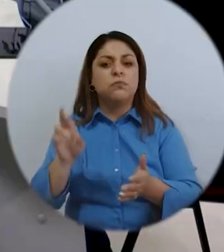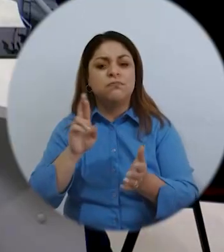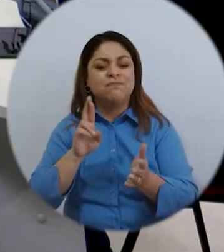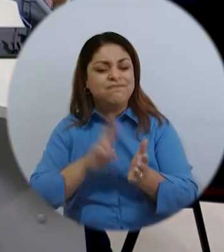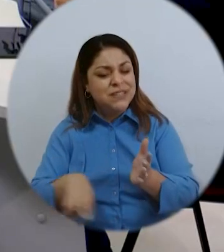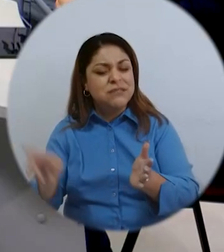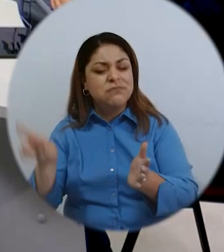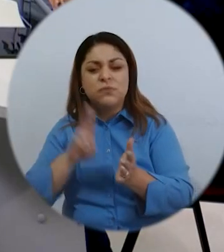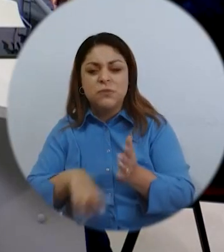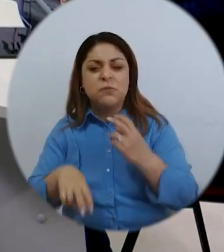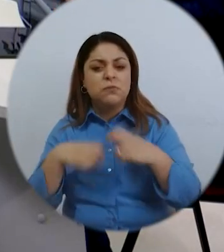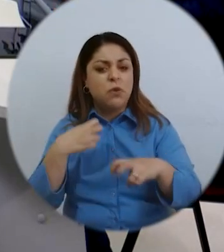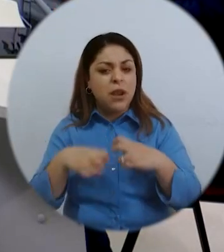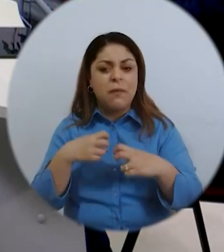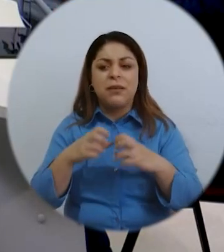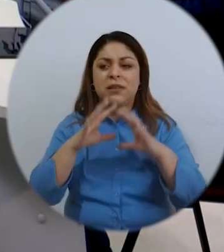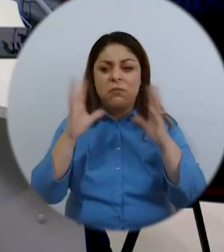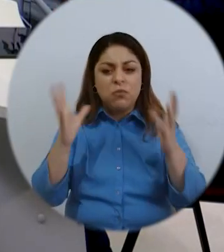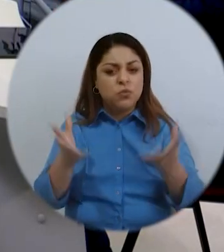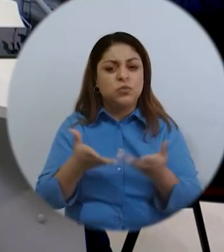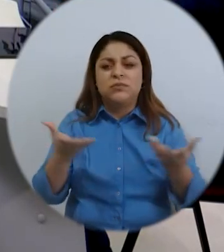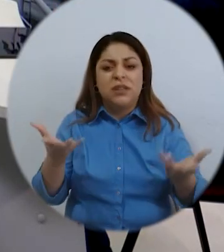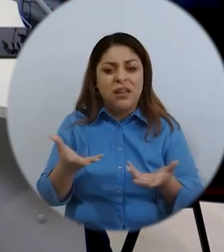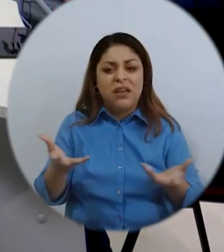nivel mundial, falta de financiamiento,